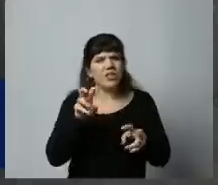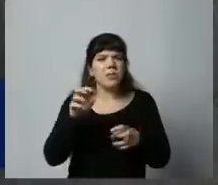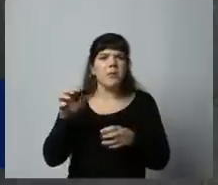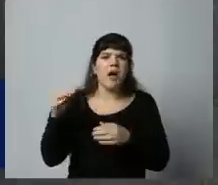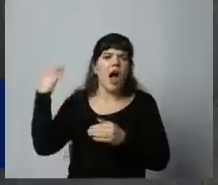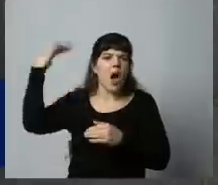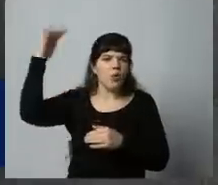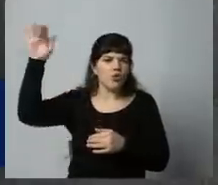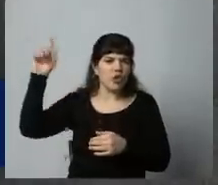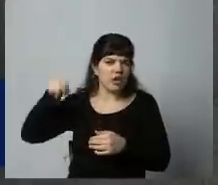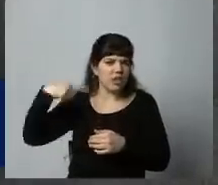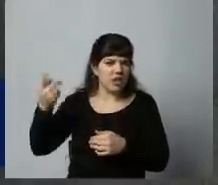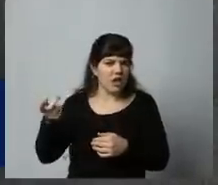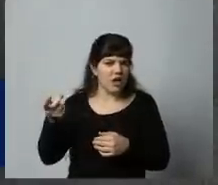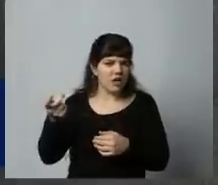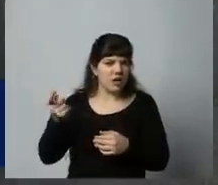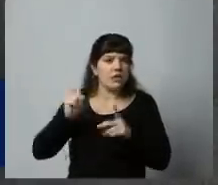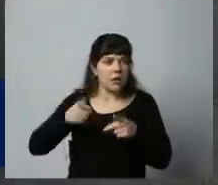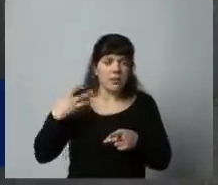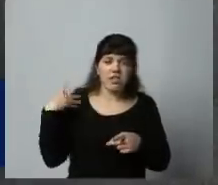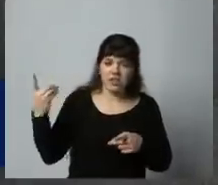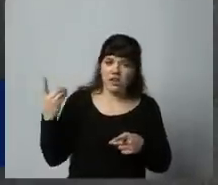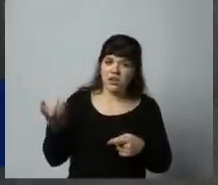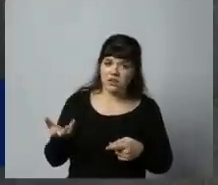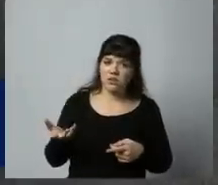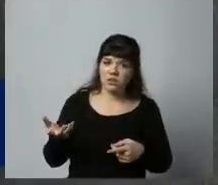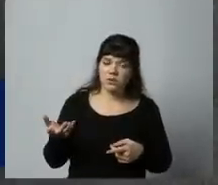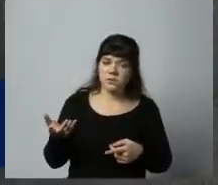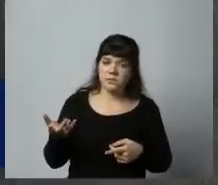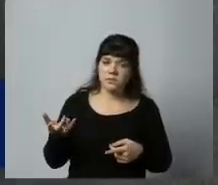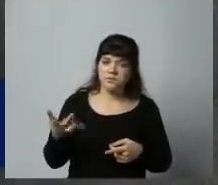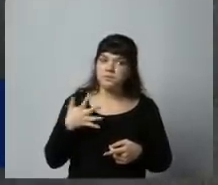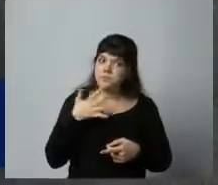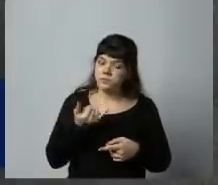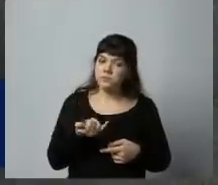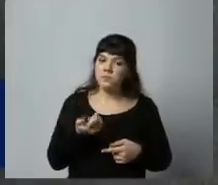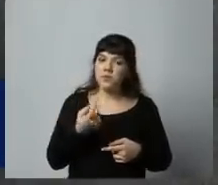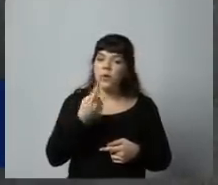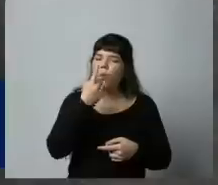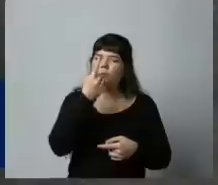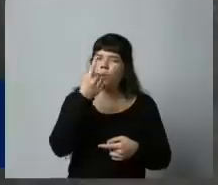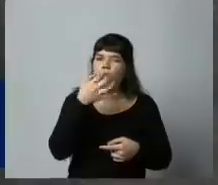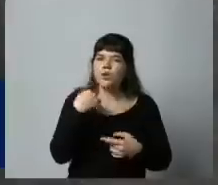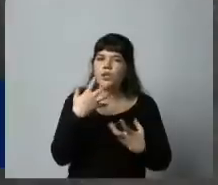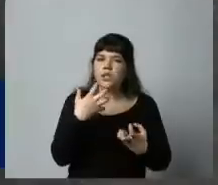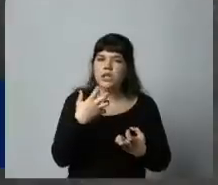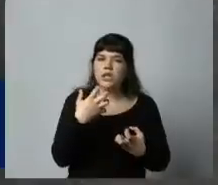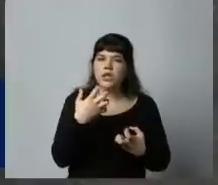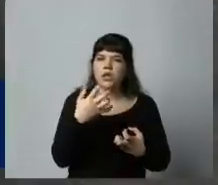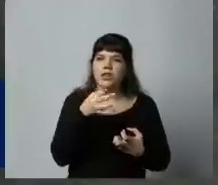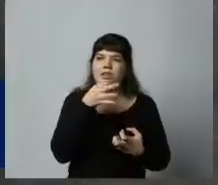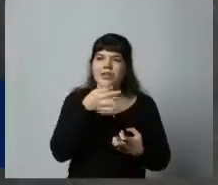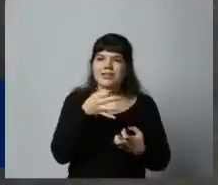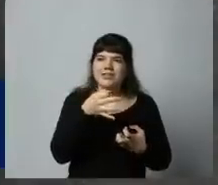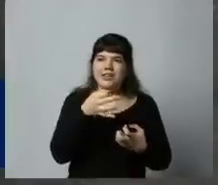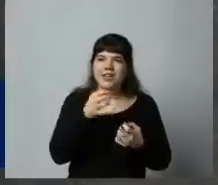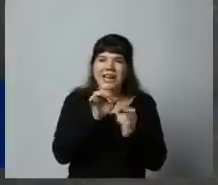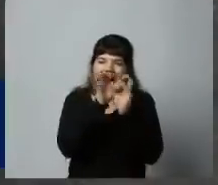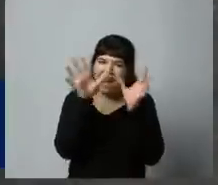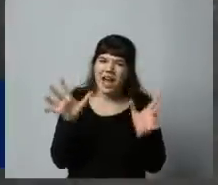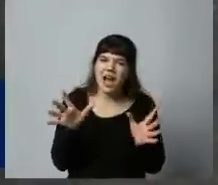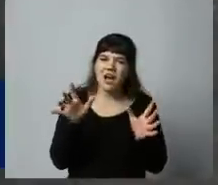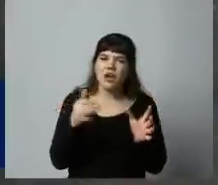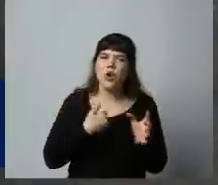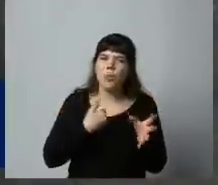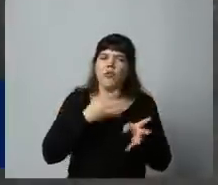salientes y con las directoras si tú me permitís un segundo para que el que Escucha entienda